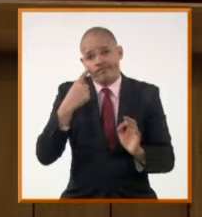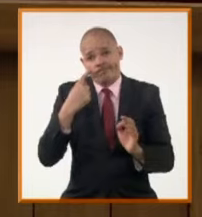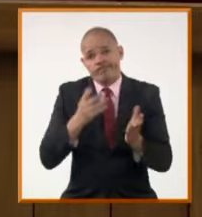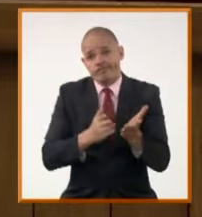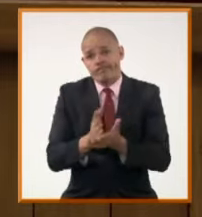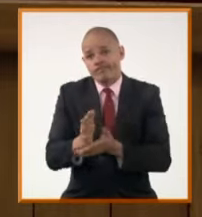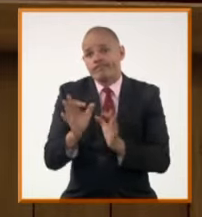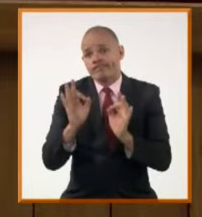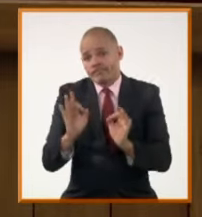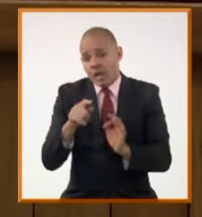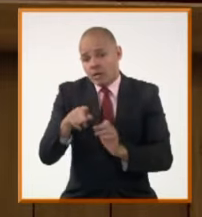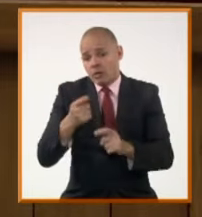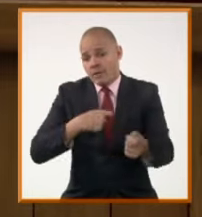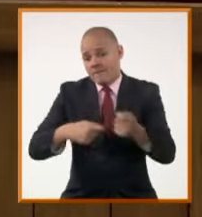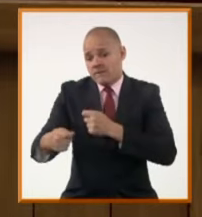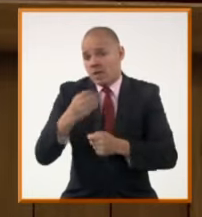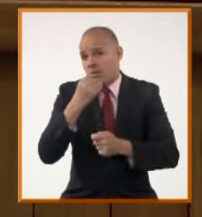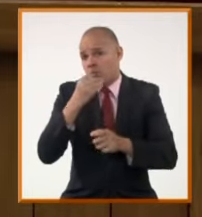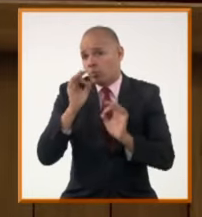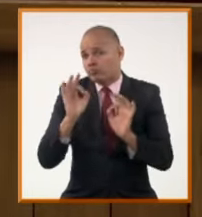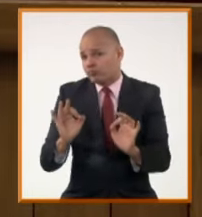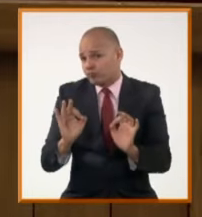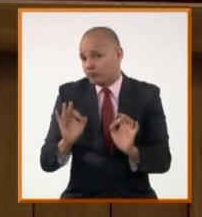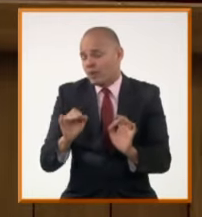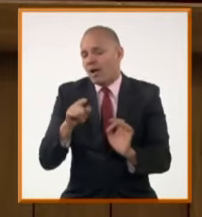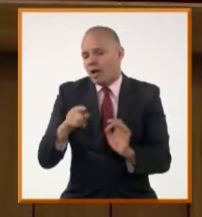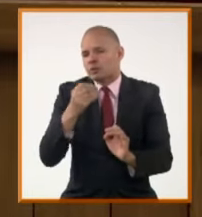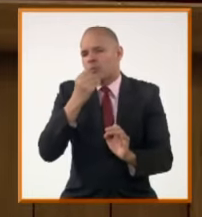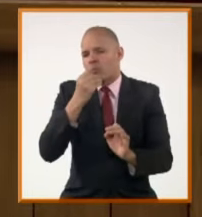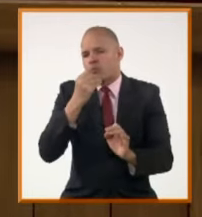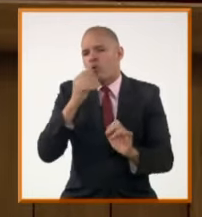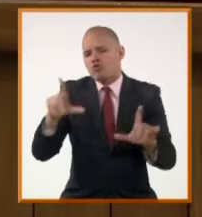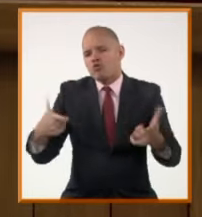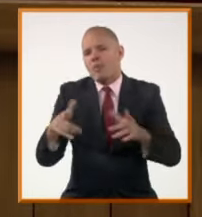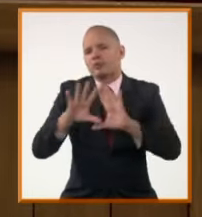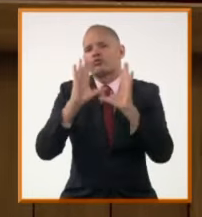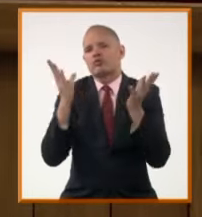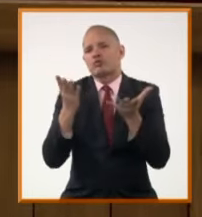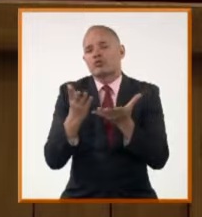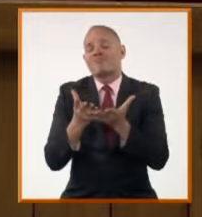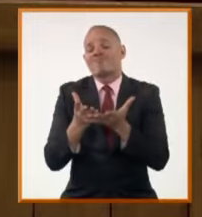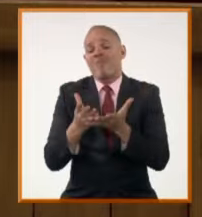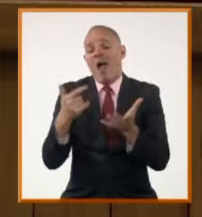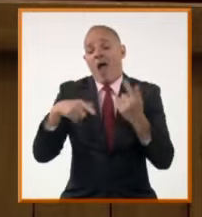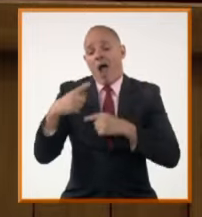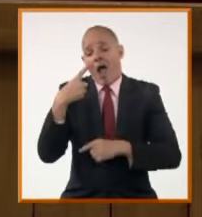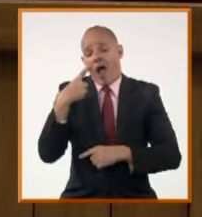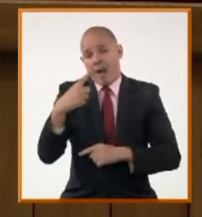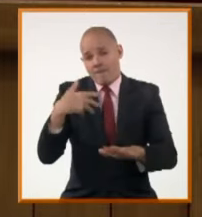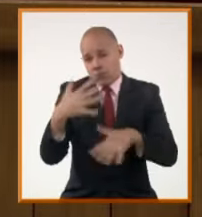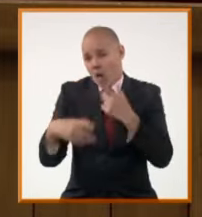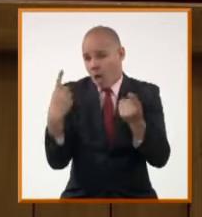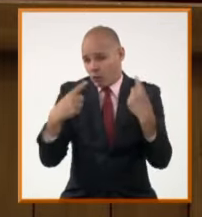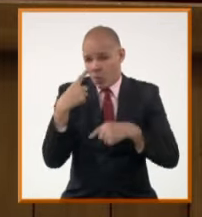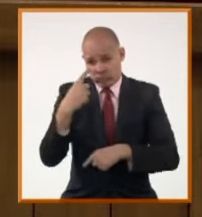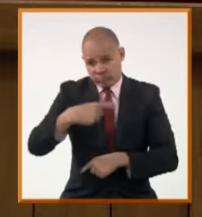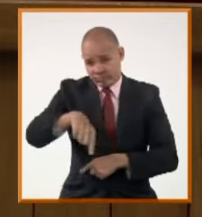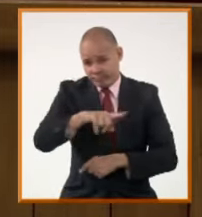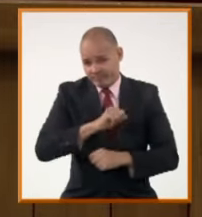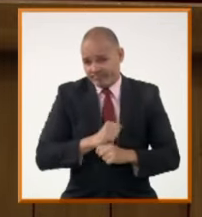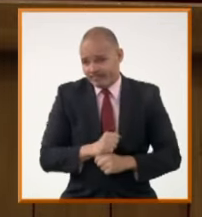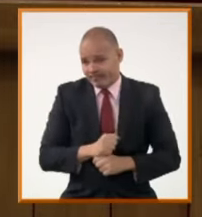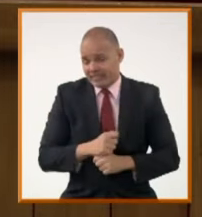esa comercialización sea la adecuada porque tenemos ese gran problema también en los productos agrícolas de los